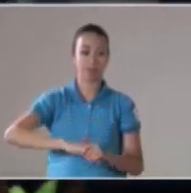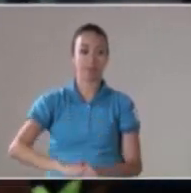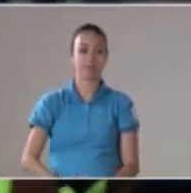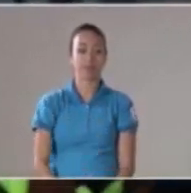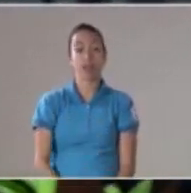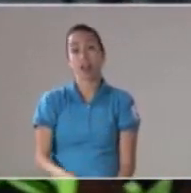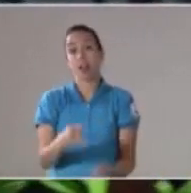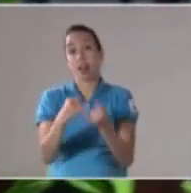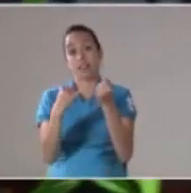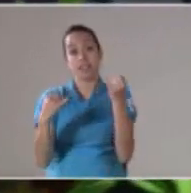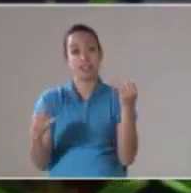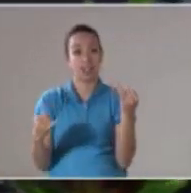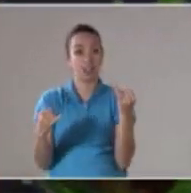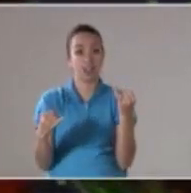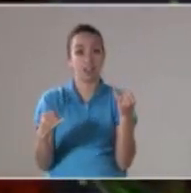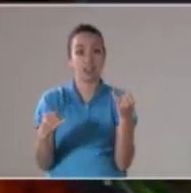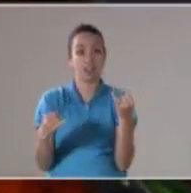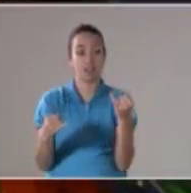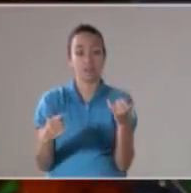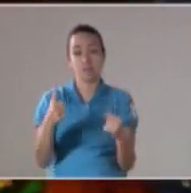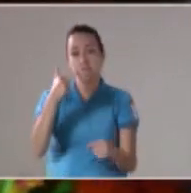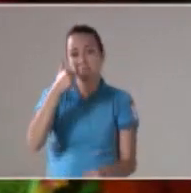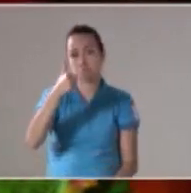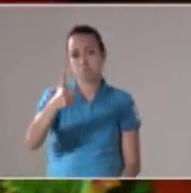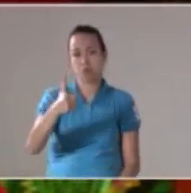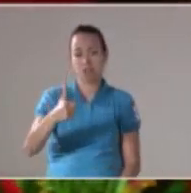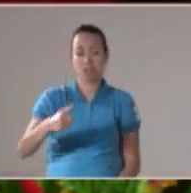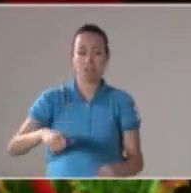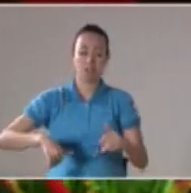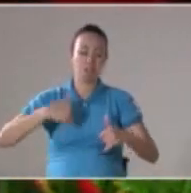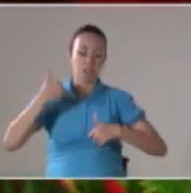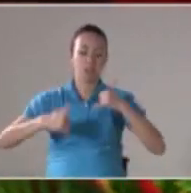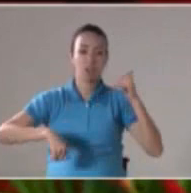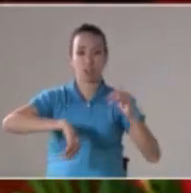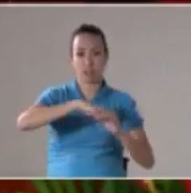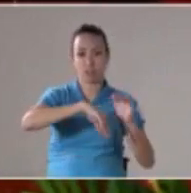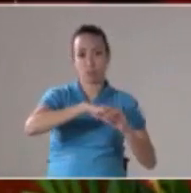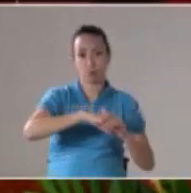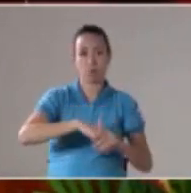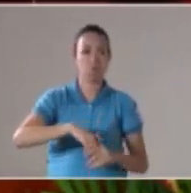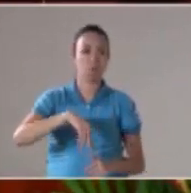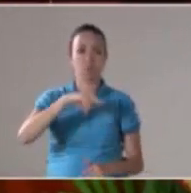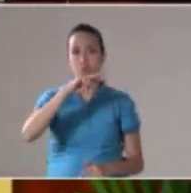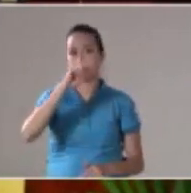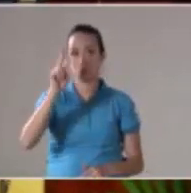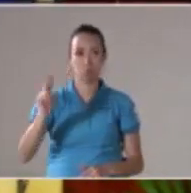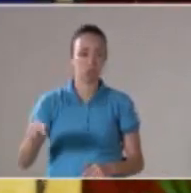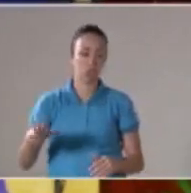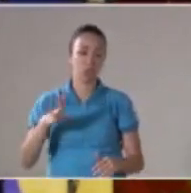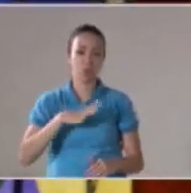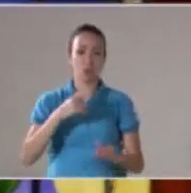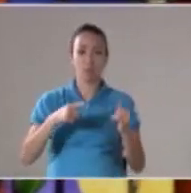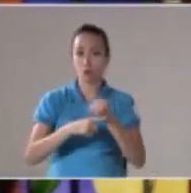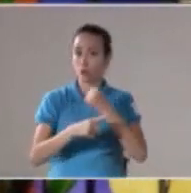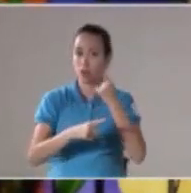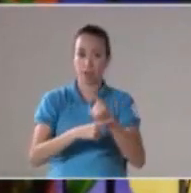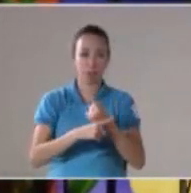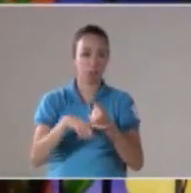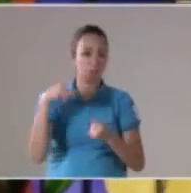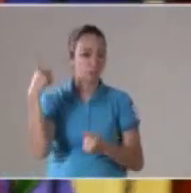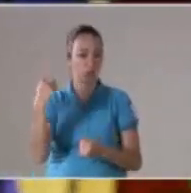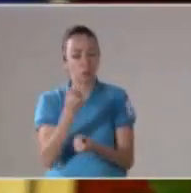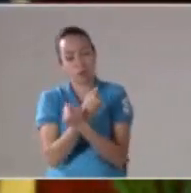al final de cuentas fue un buen futbolista, nunca hizo clavos, cayó bien en todo el